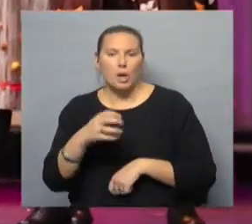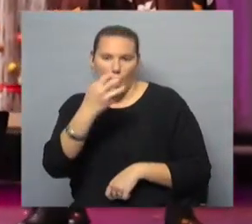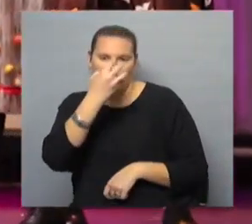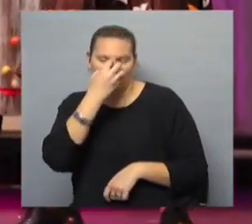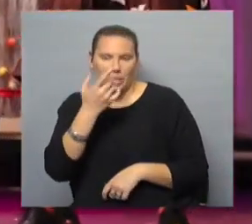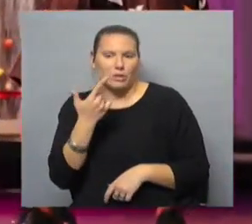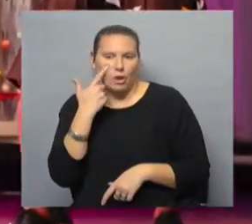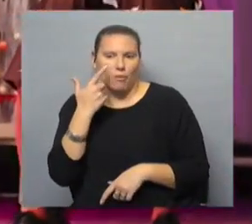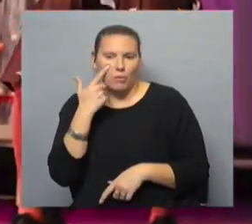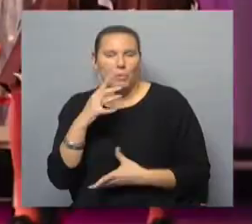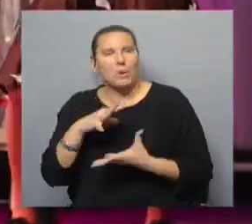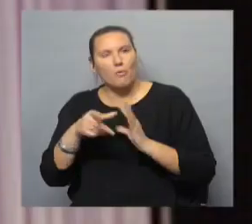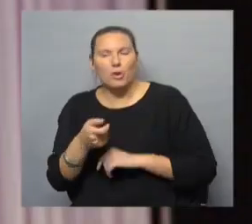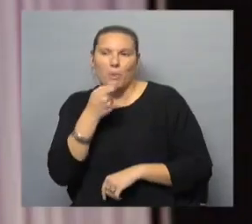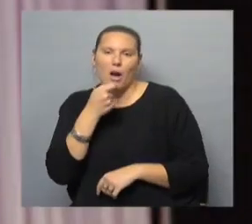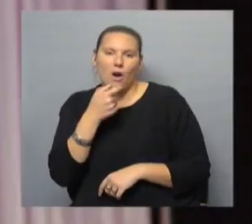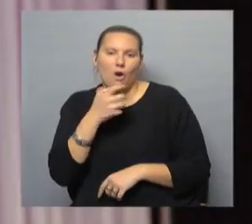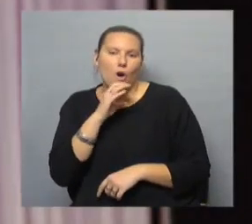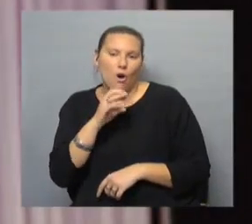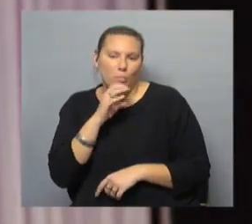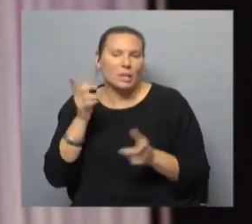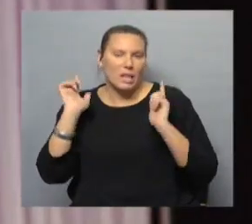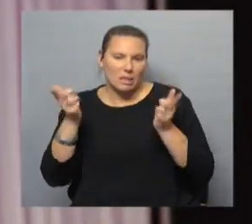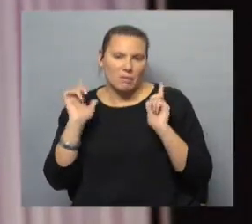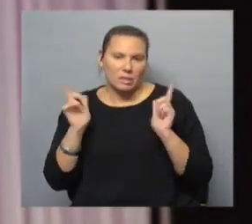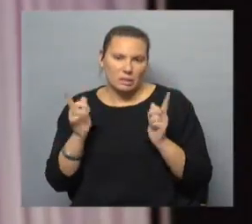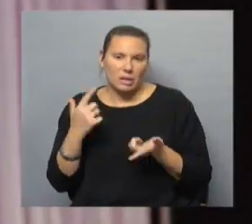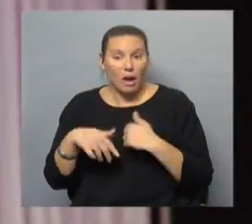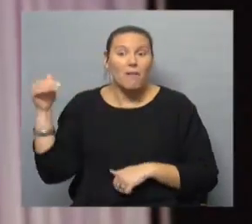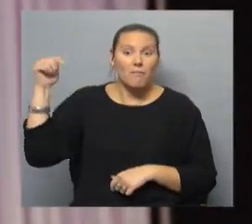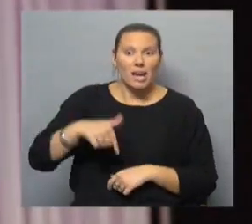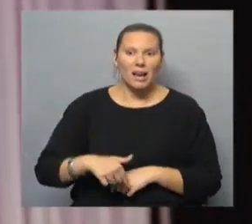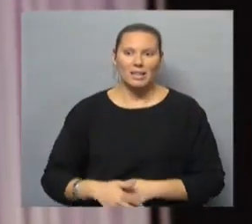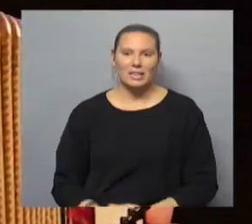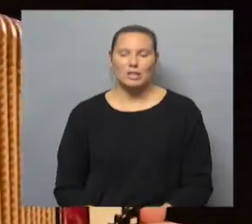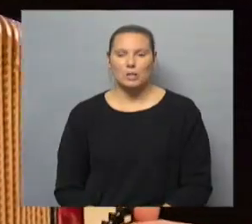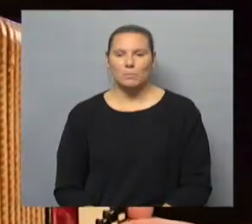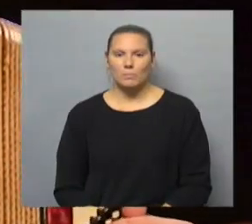lo viven con una cosa muy delirante y muy divertida. Así que vengan.